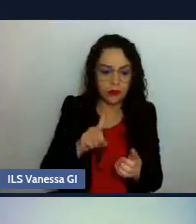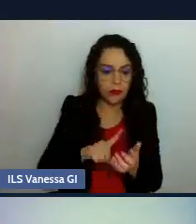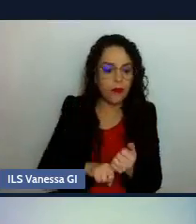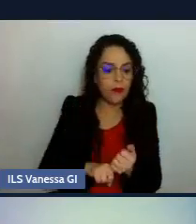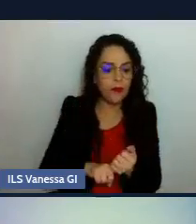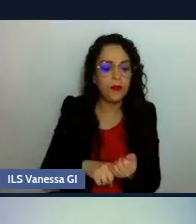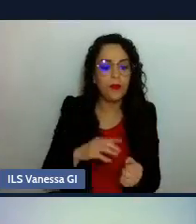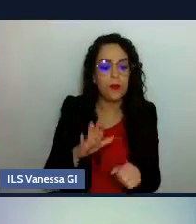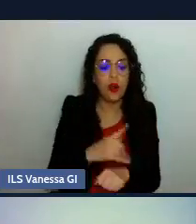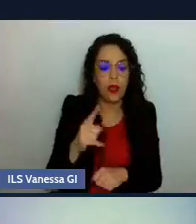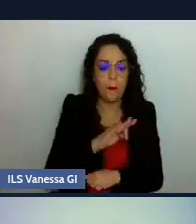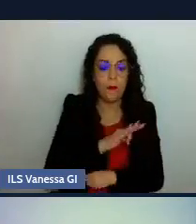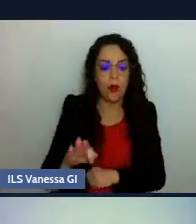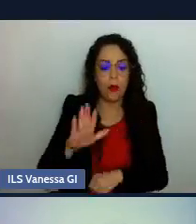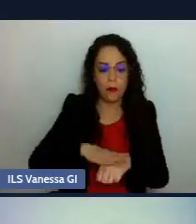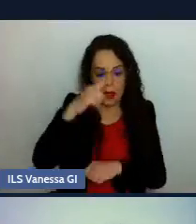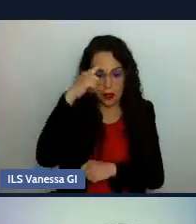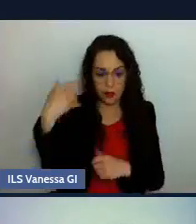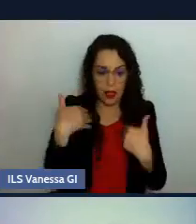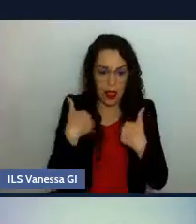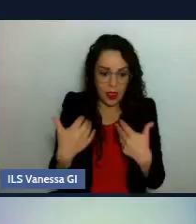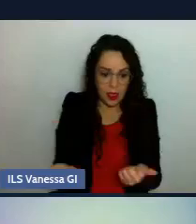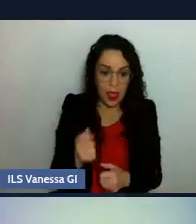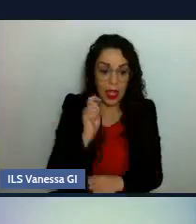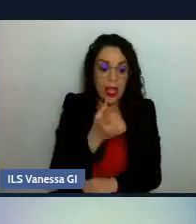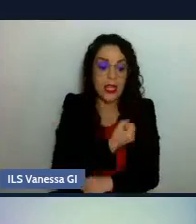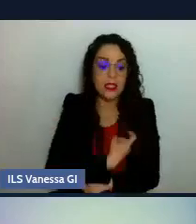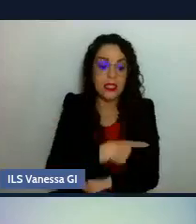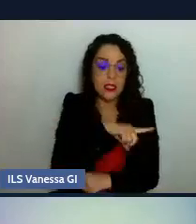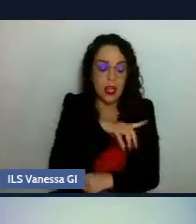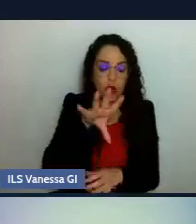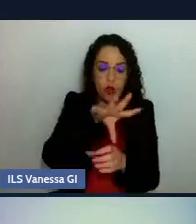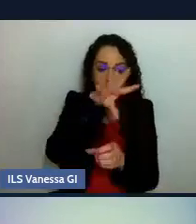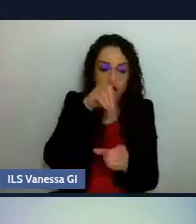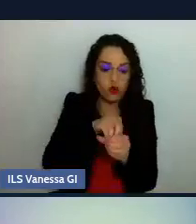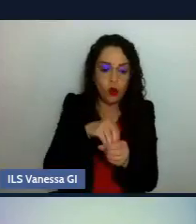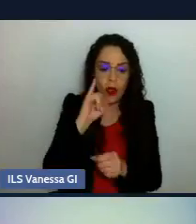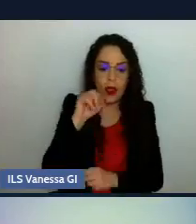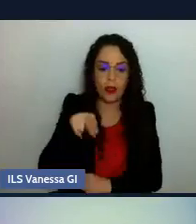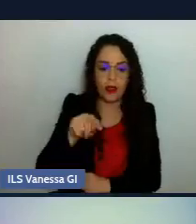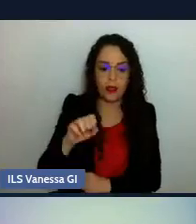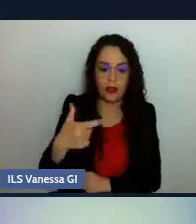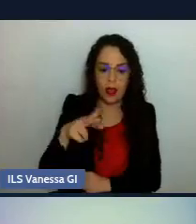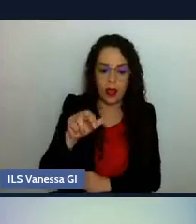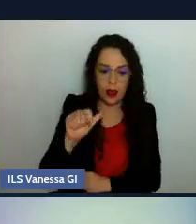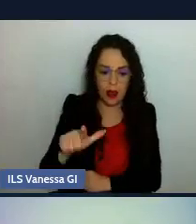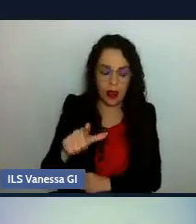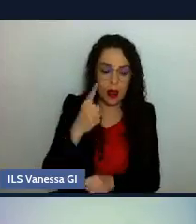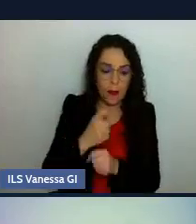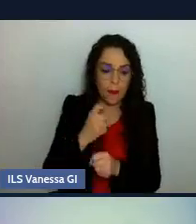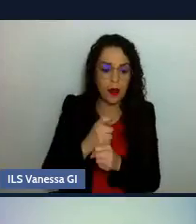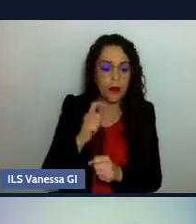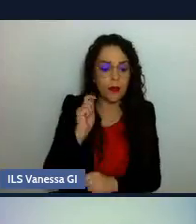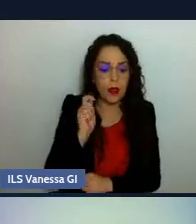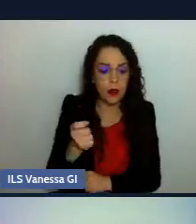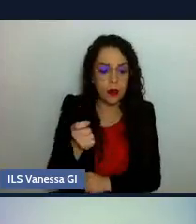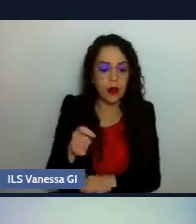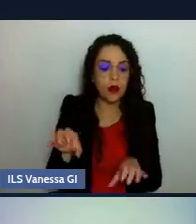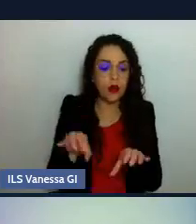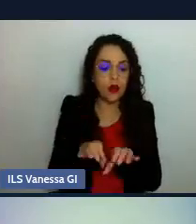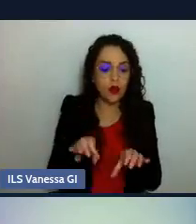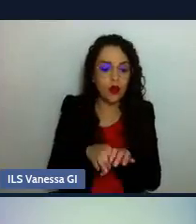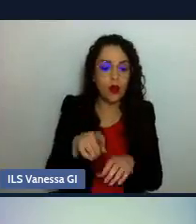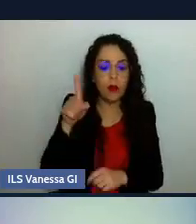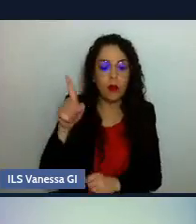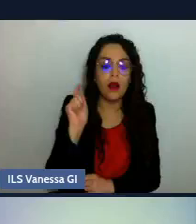comprender el día de hoy cómo es la salud, ¿no? La salud integral. Primero, la salud se empieza a concebir entre los griegos y los romanos en el